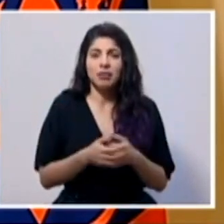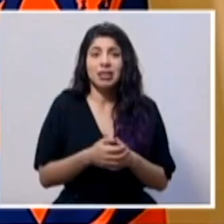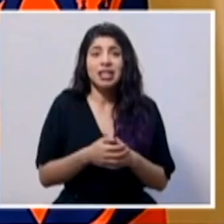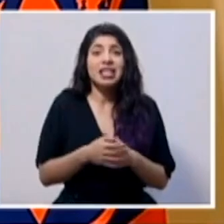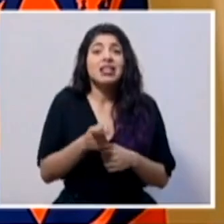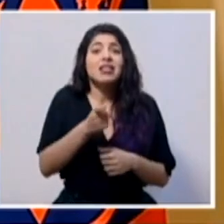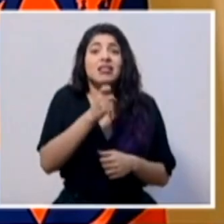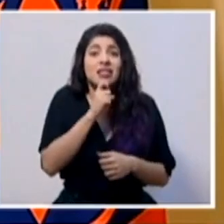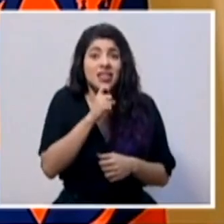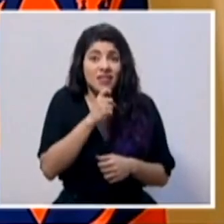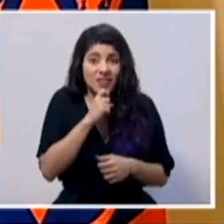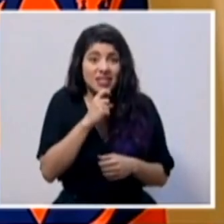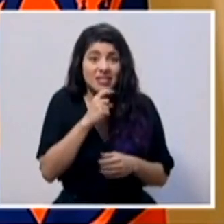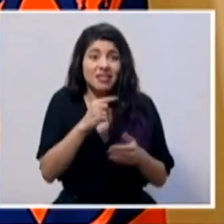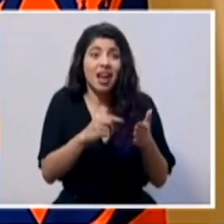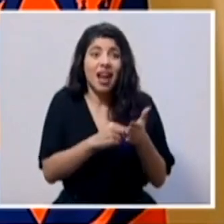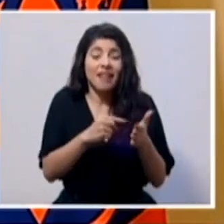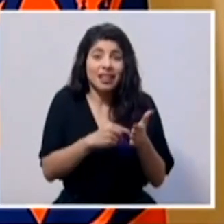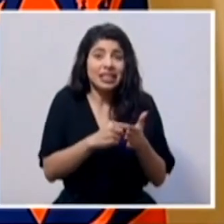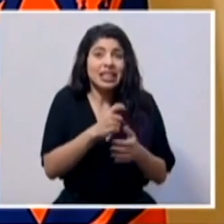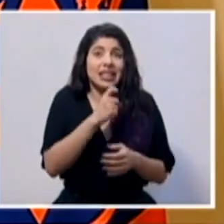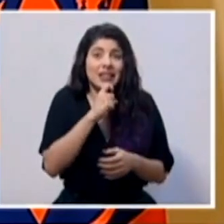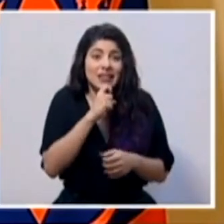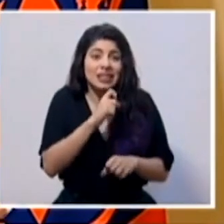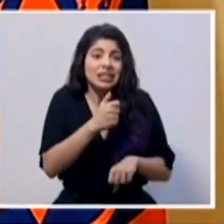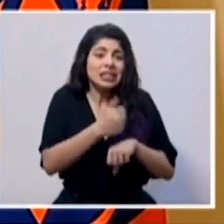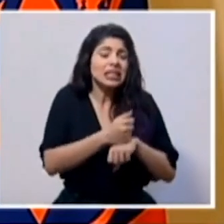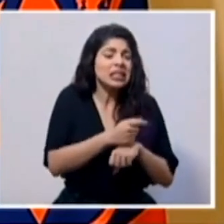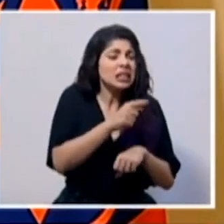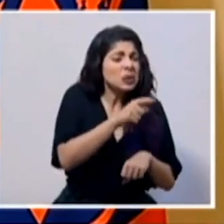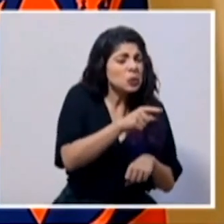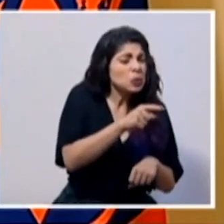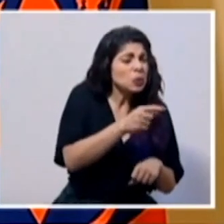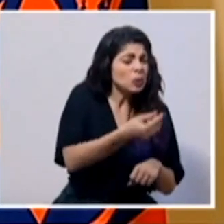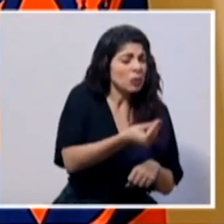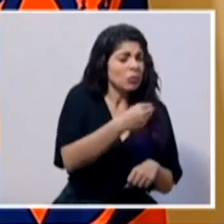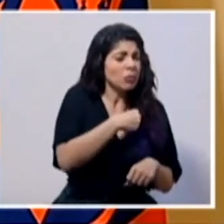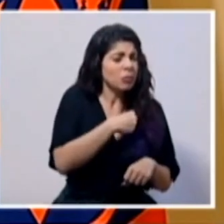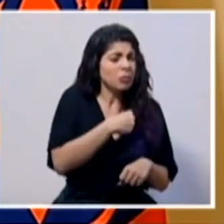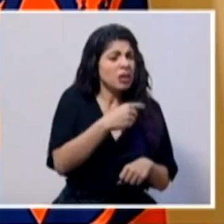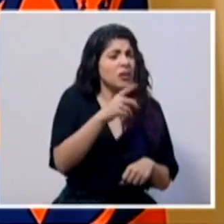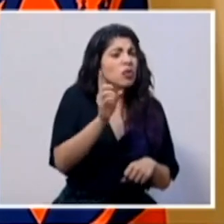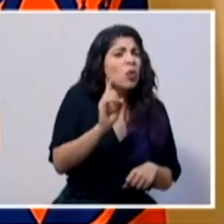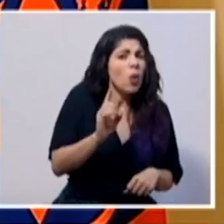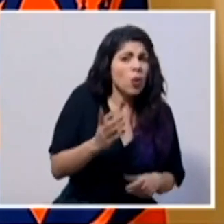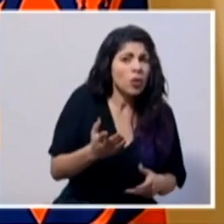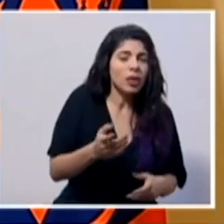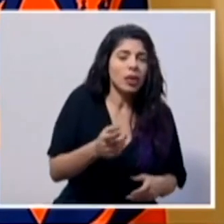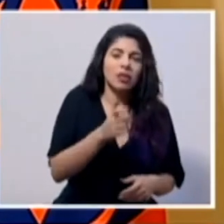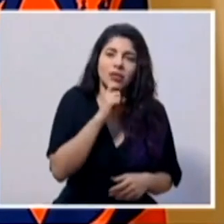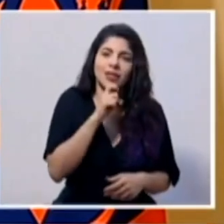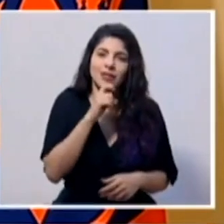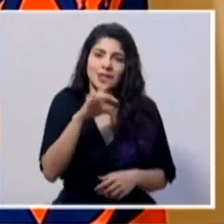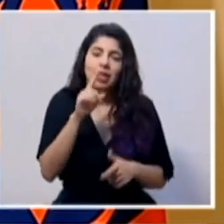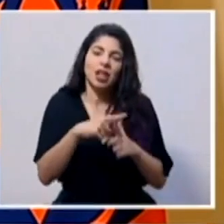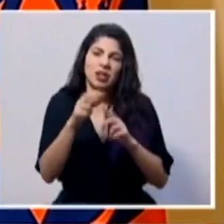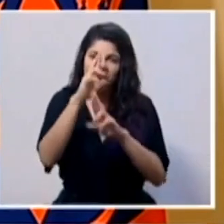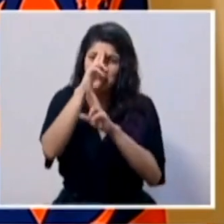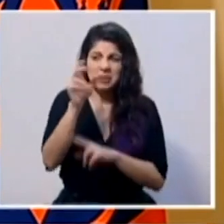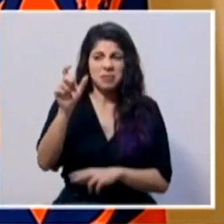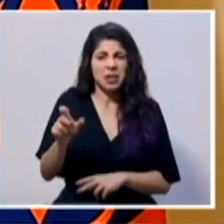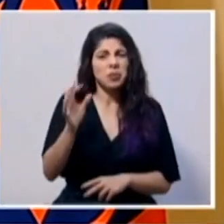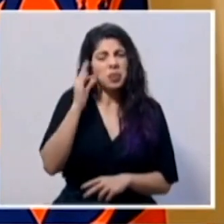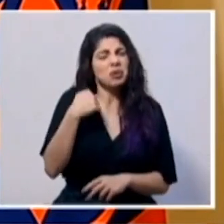y es muy difícil en algunas ocasiones establecer dónde se contamina una persona. Entonces, por respeto a ella, yo